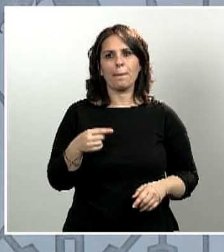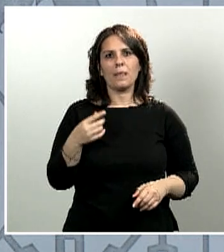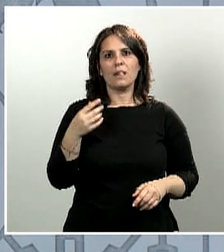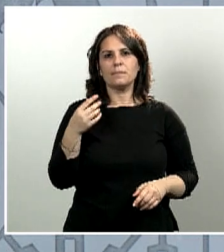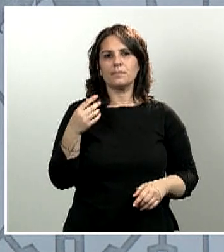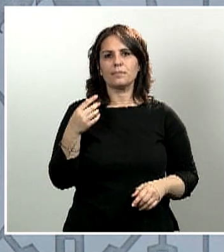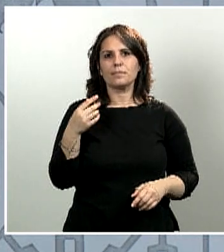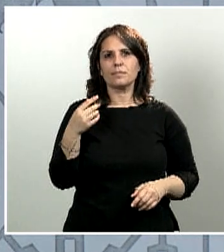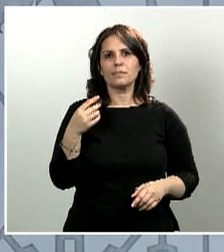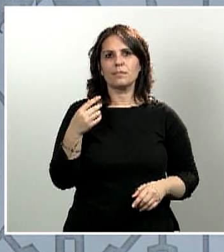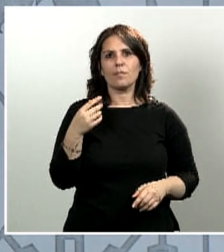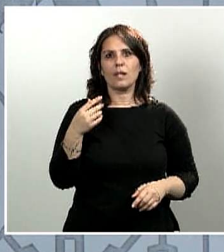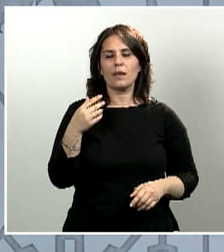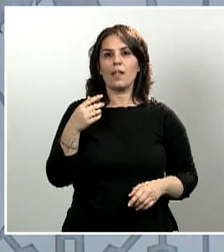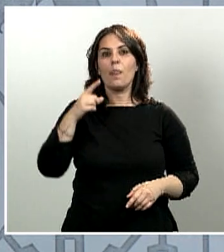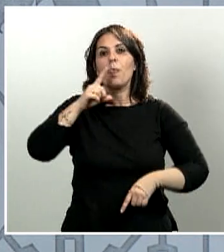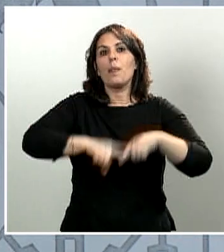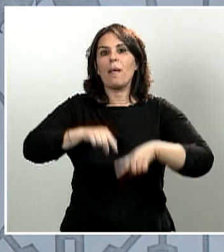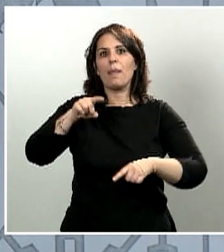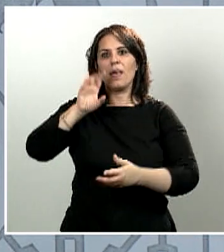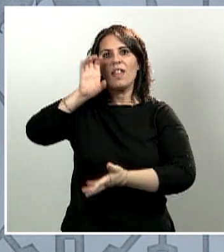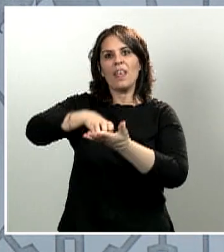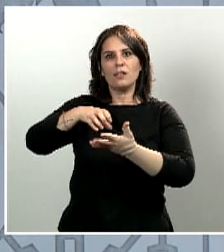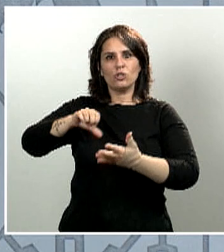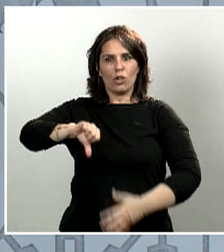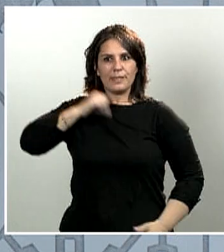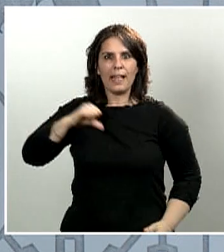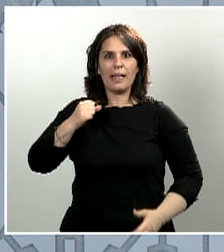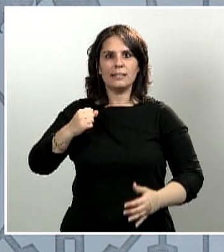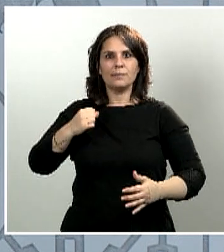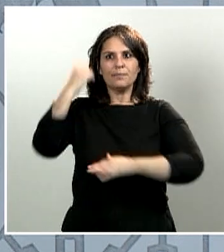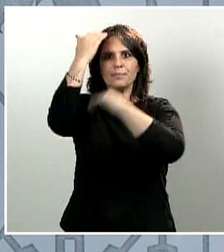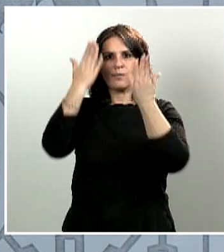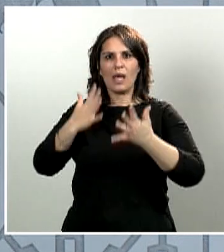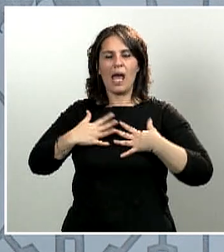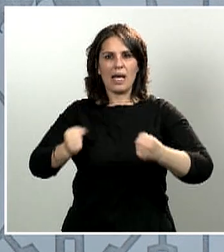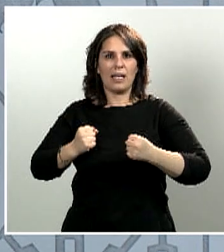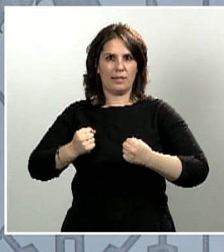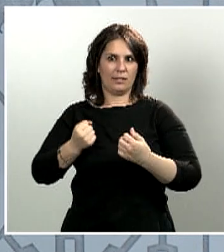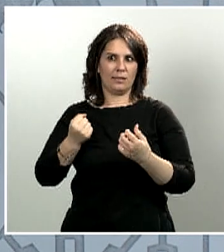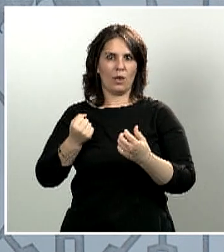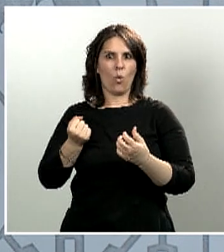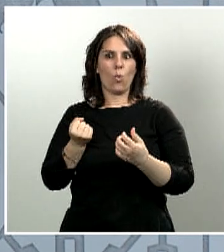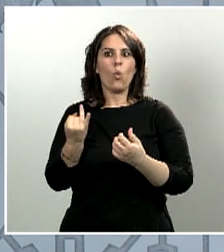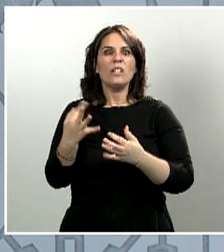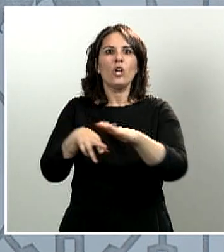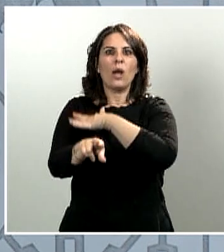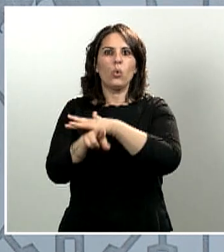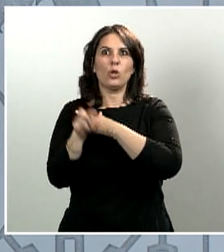instalada asistencial. Lo que no podemos es permitir que ante el riesgo de nuevas ondas epidémicas,